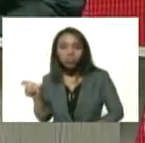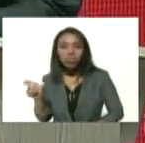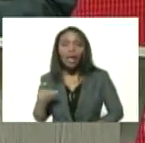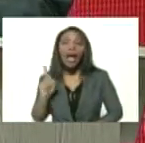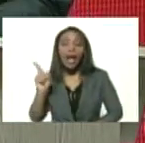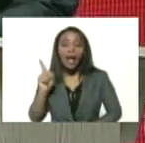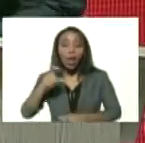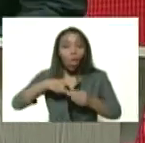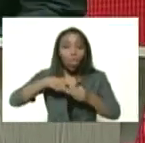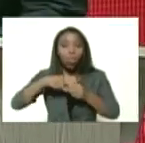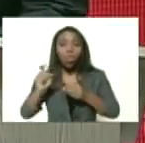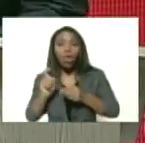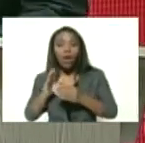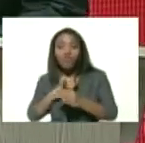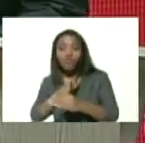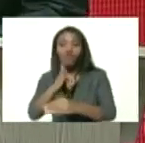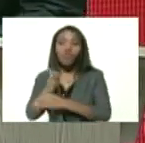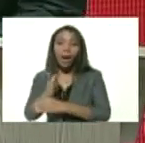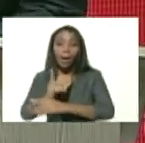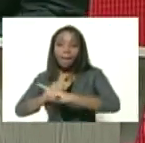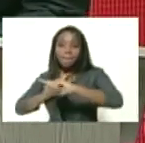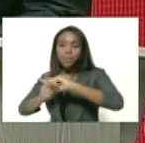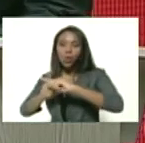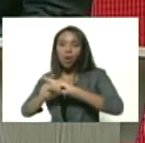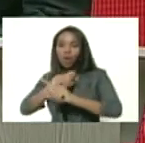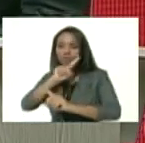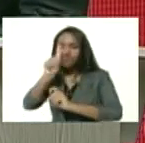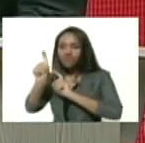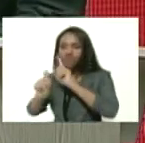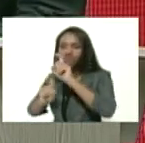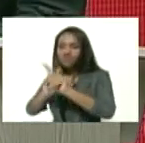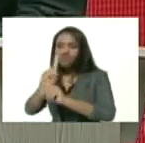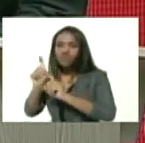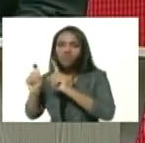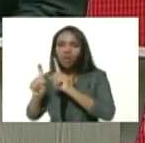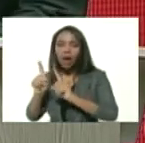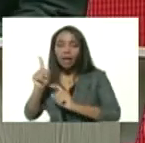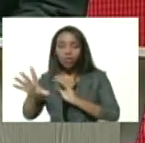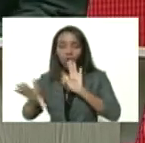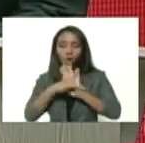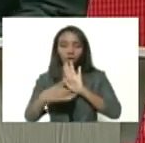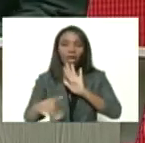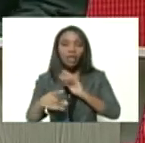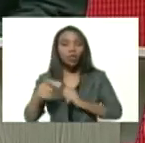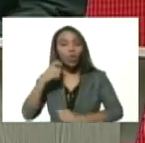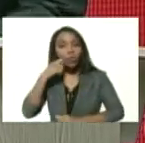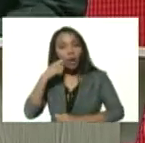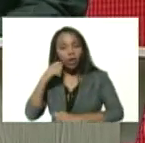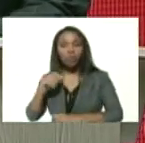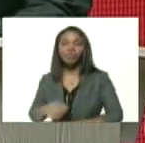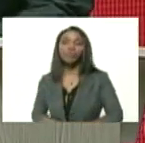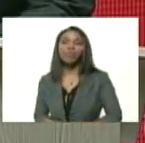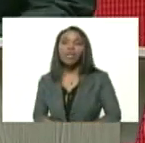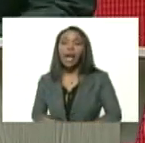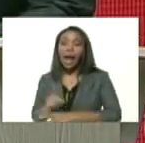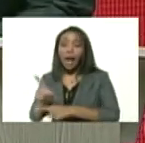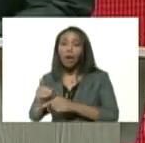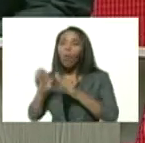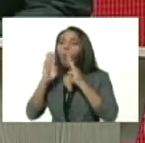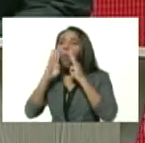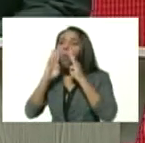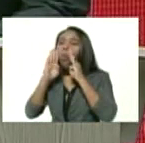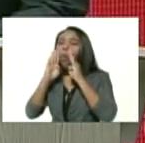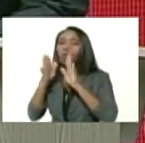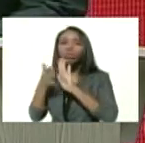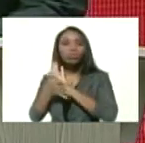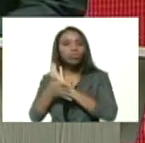fue debidamente interrogado, por supuesto, amparándole sus derechos humanos, confiesa